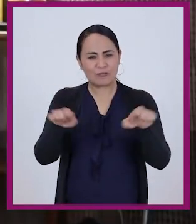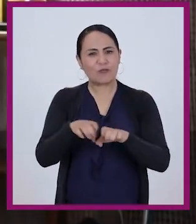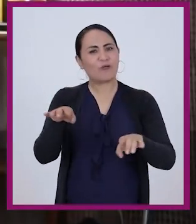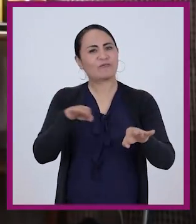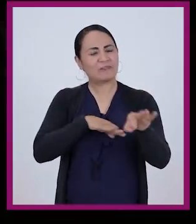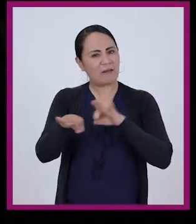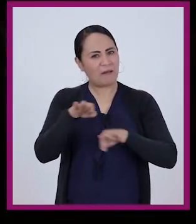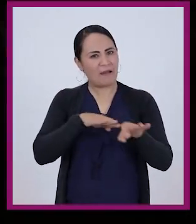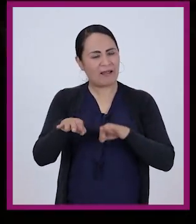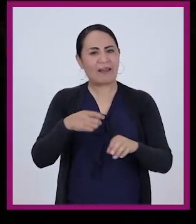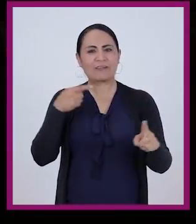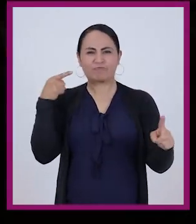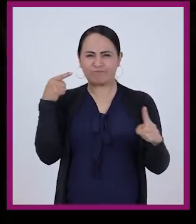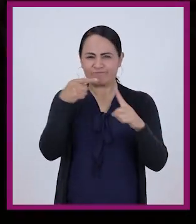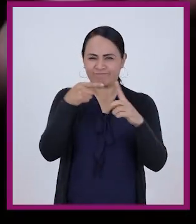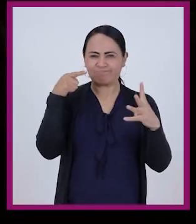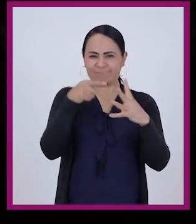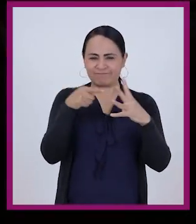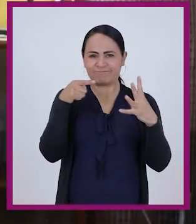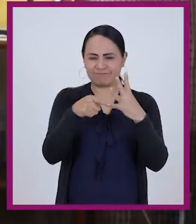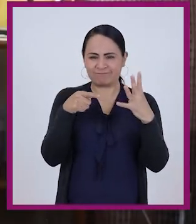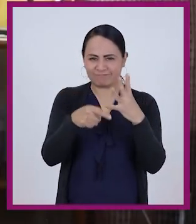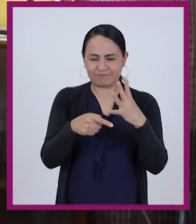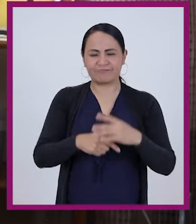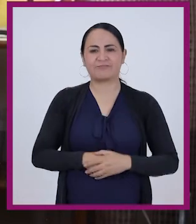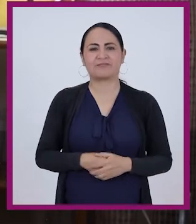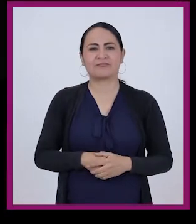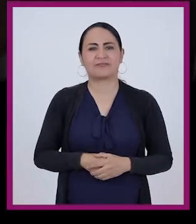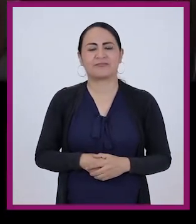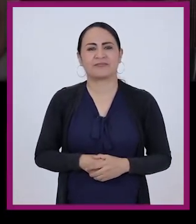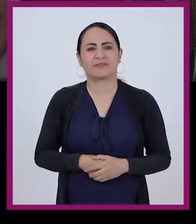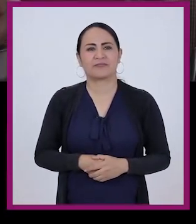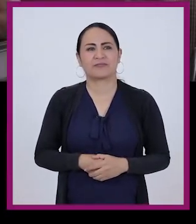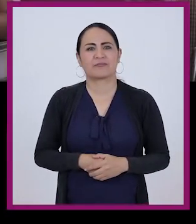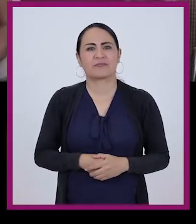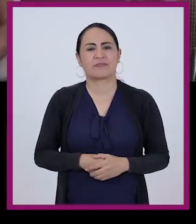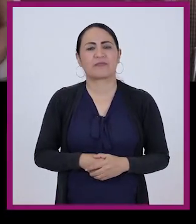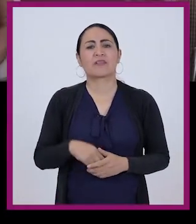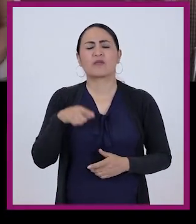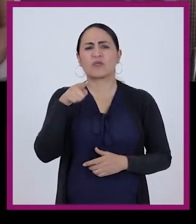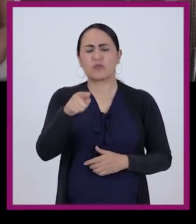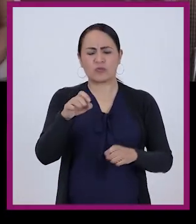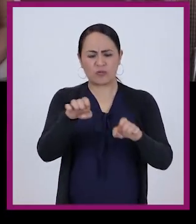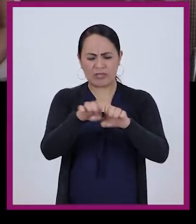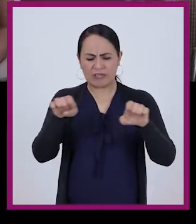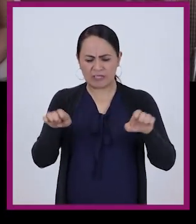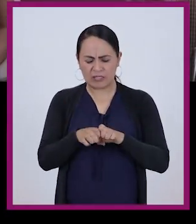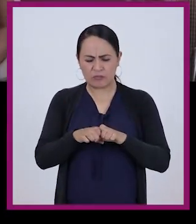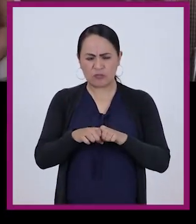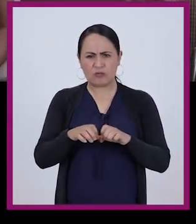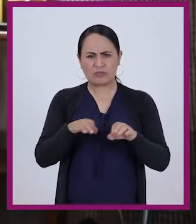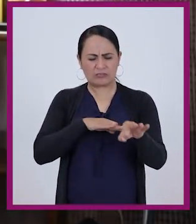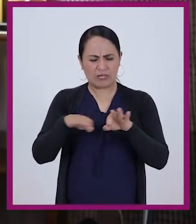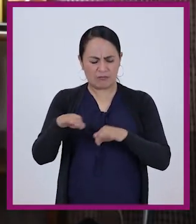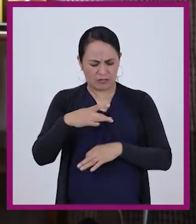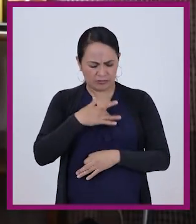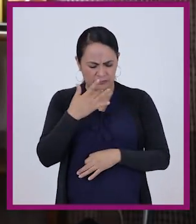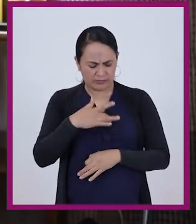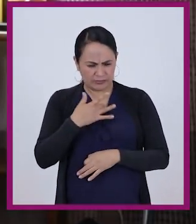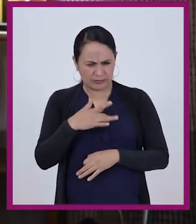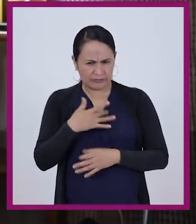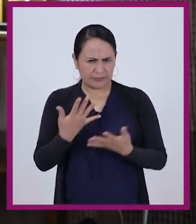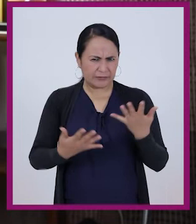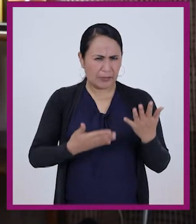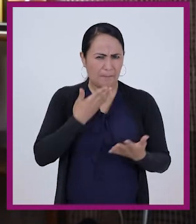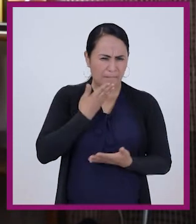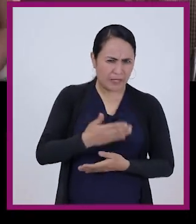sea más sencillo. Son claros, concisos y letales. Identifica cómo te sientes al trabajar en equipo. Tener